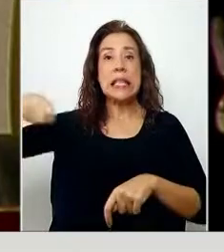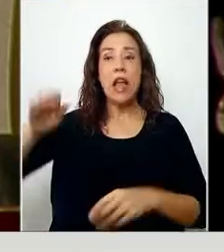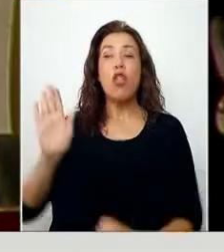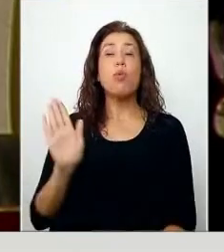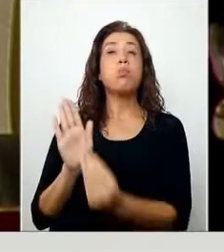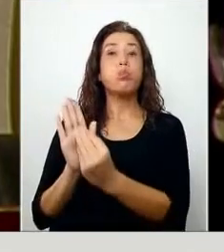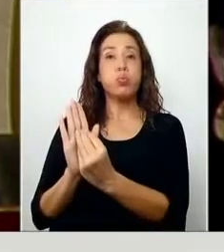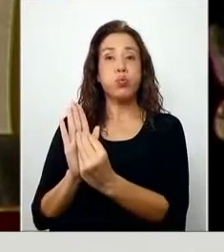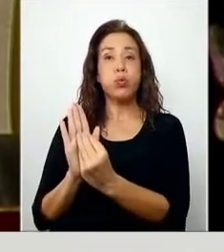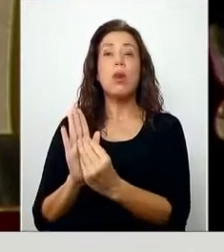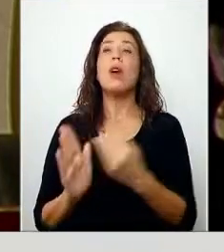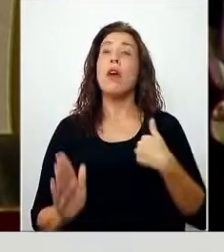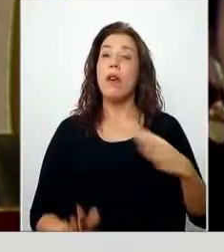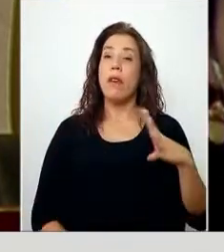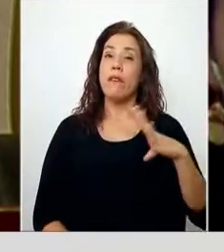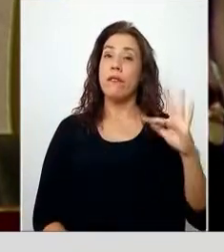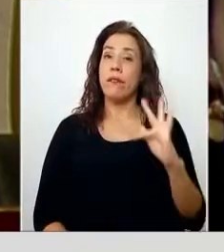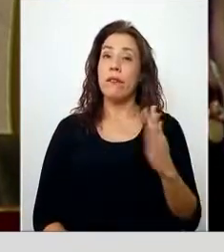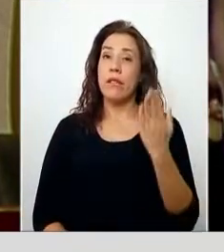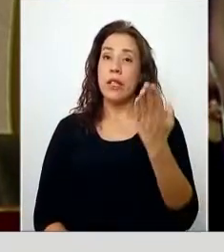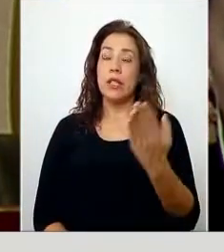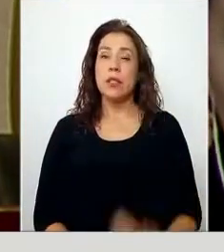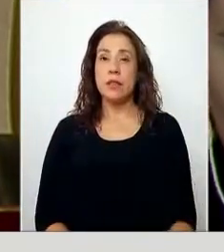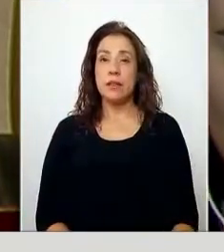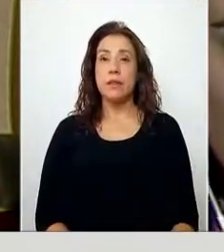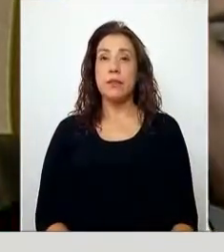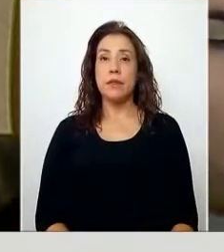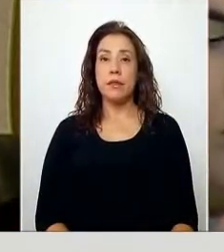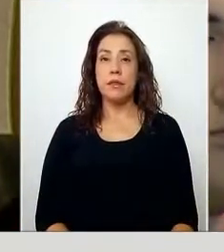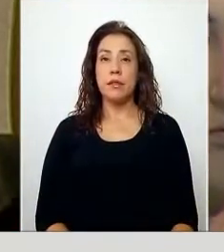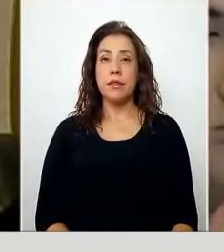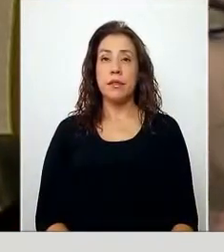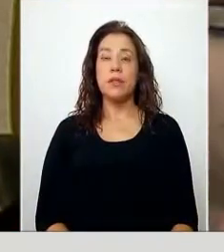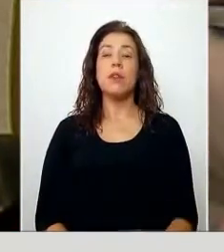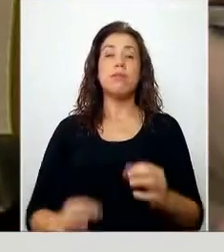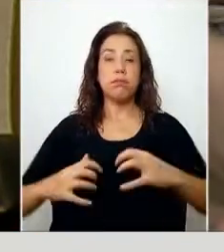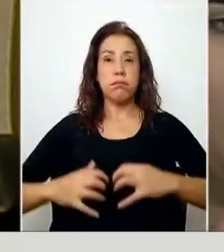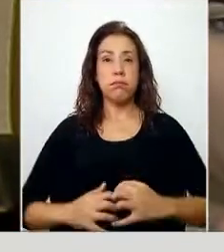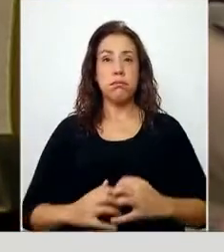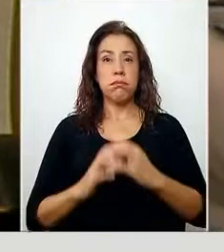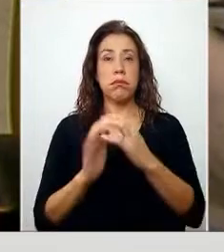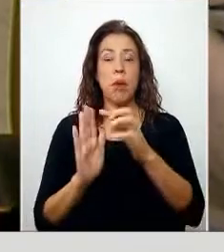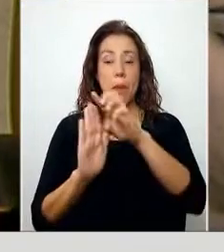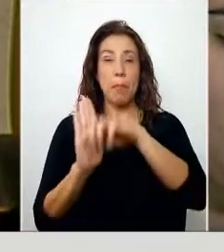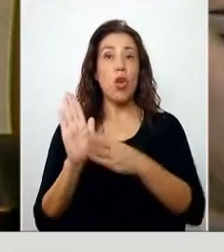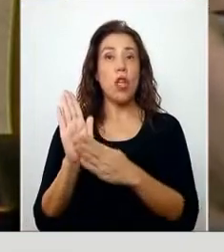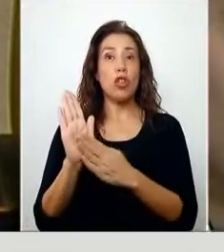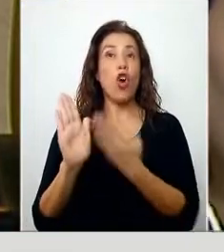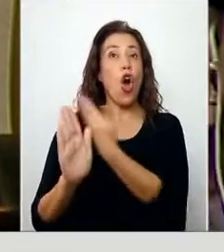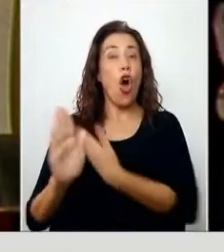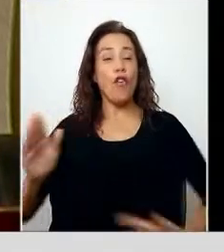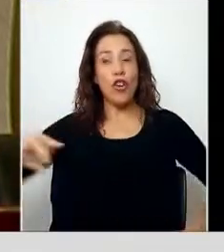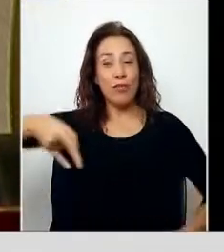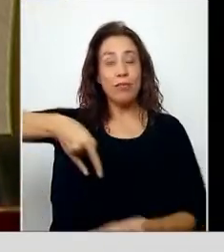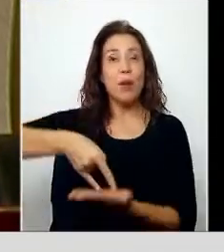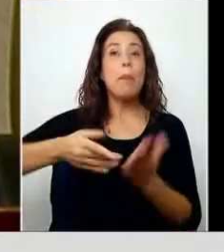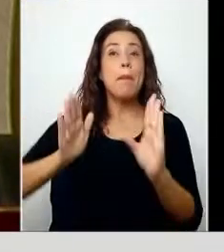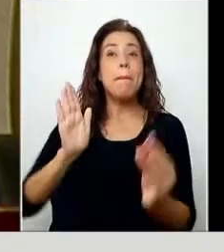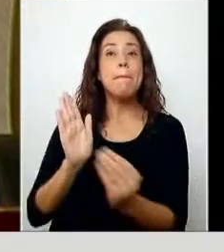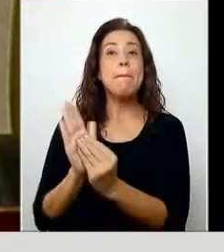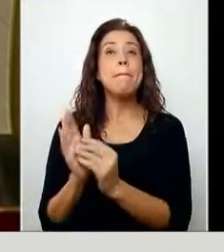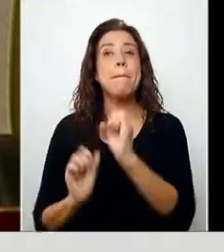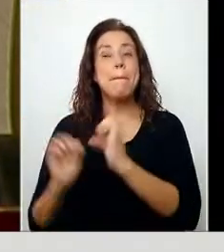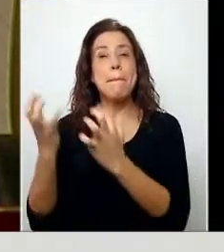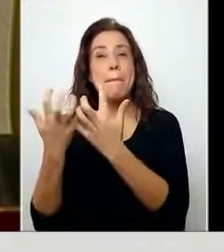celebrar porque parece que está bien fortalece justamente el proyecto que se ingresó del gobierno al incorporar a los microempresarios también